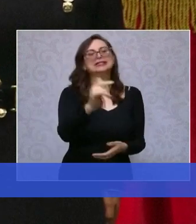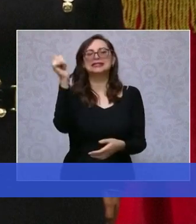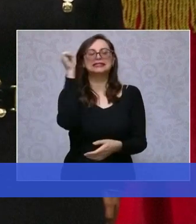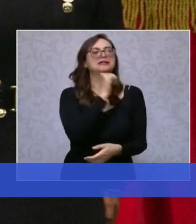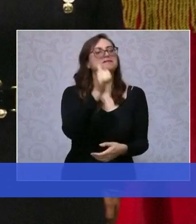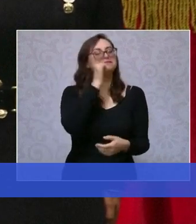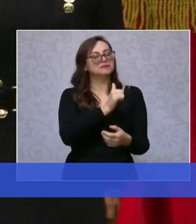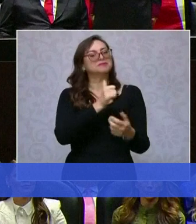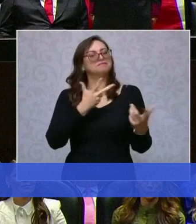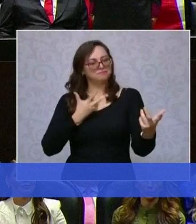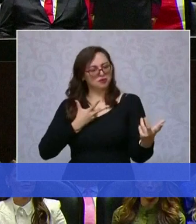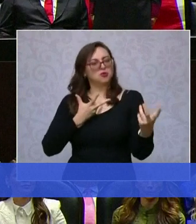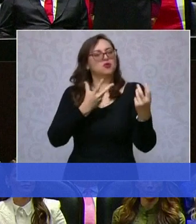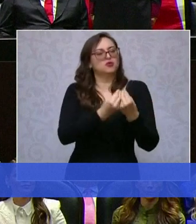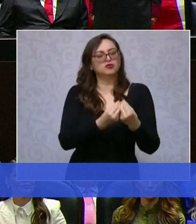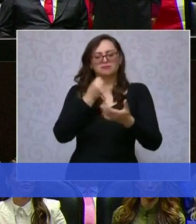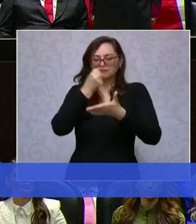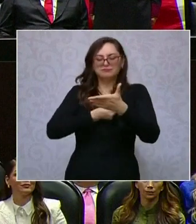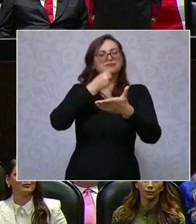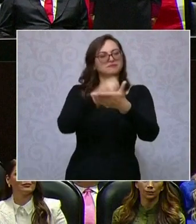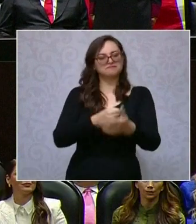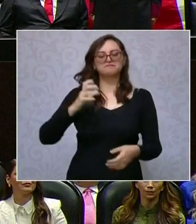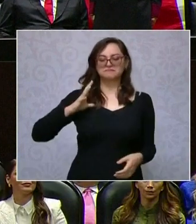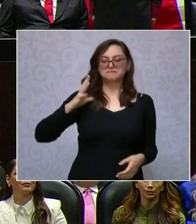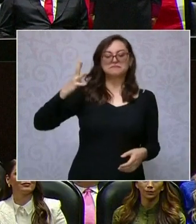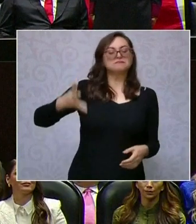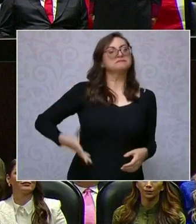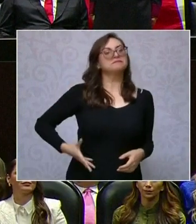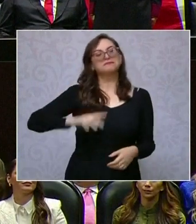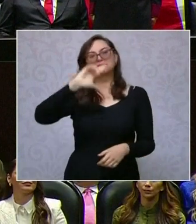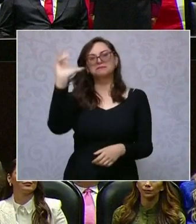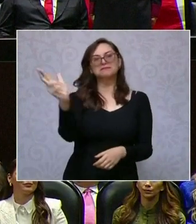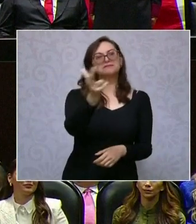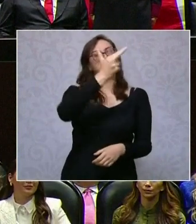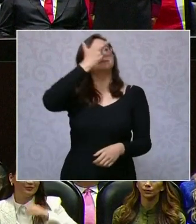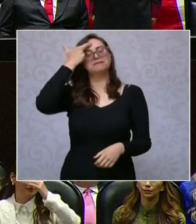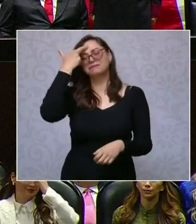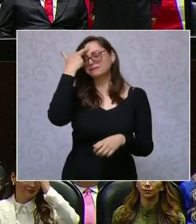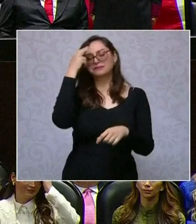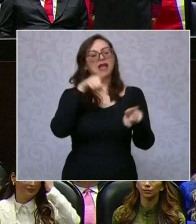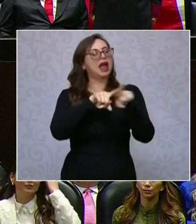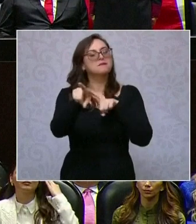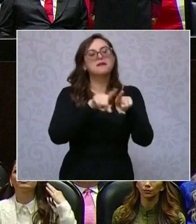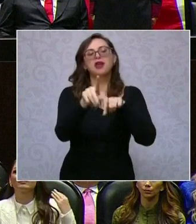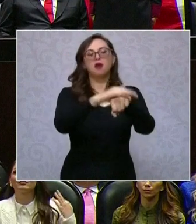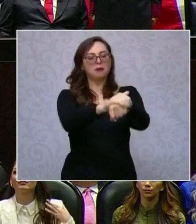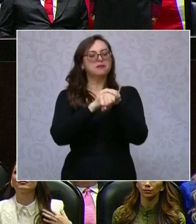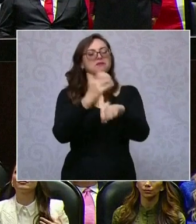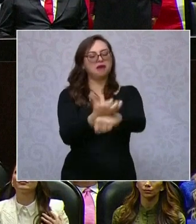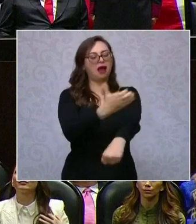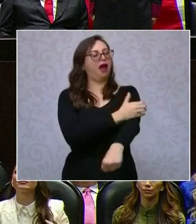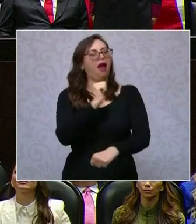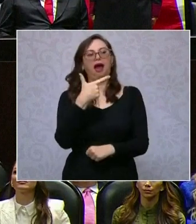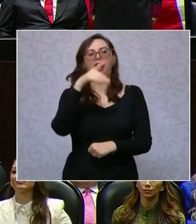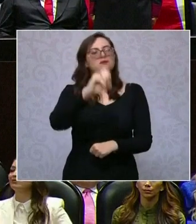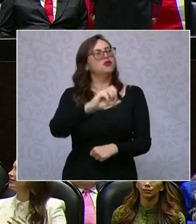honor luchar con usted. Hasta siempre, hermano, amigo, compañero, Andrés